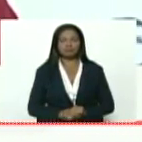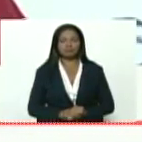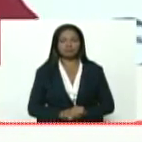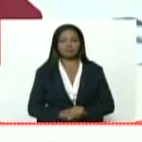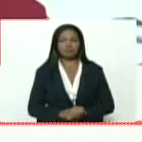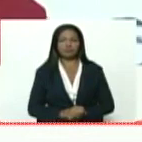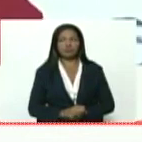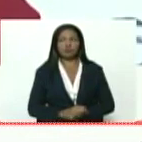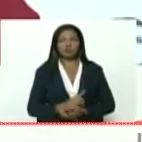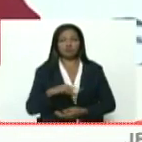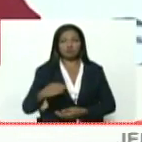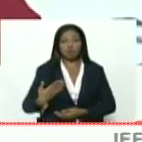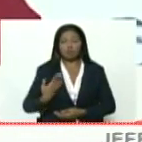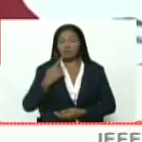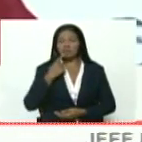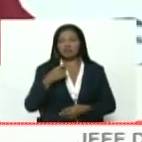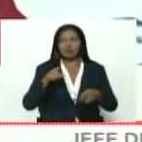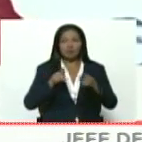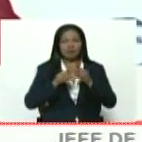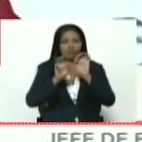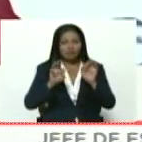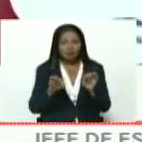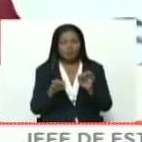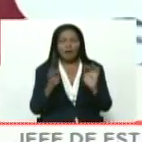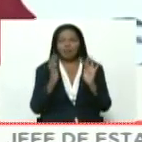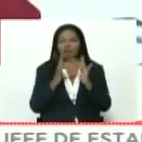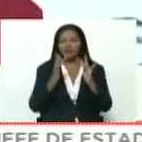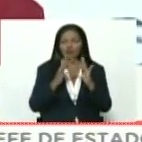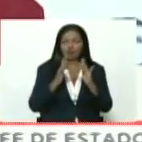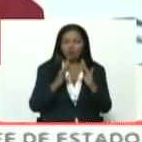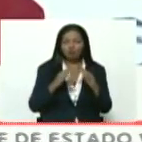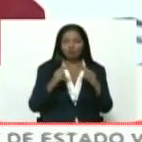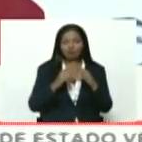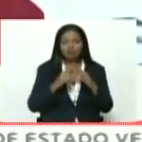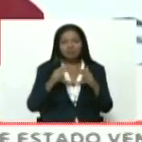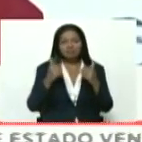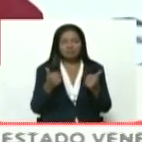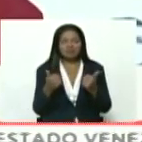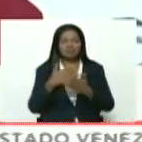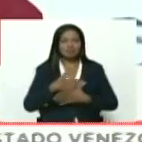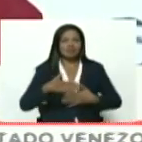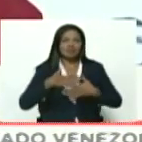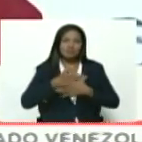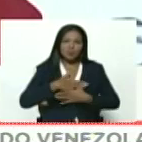pudiéramos decir, un sustrato de conocimiento, de calidad,